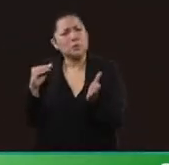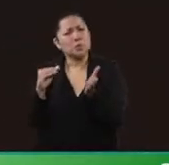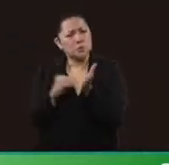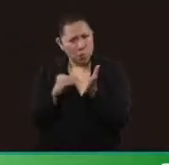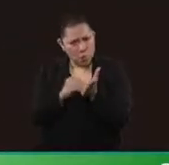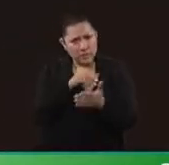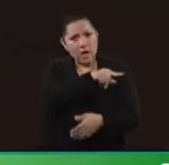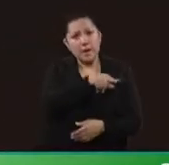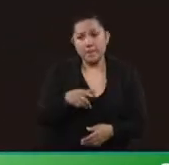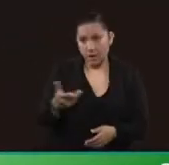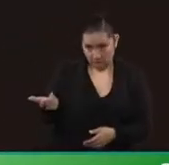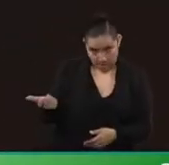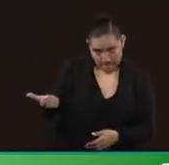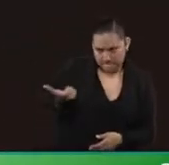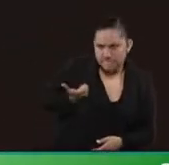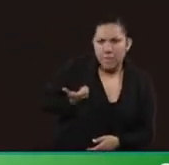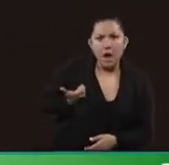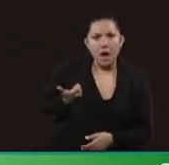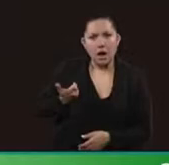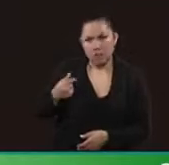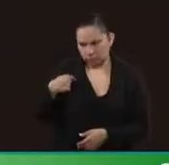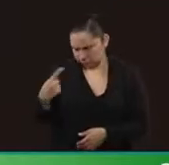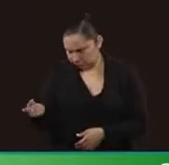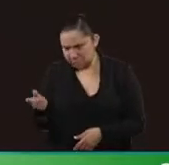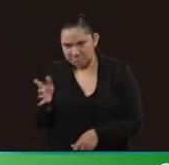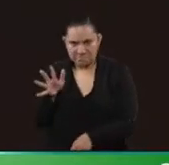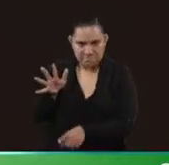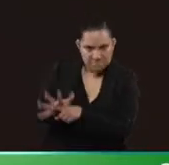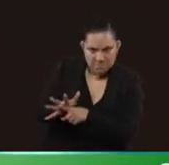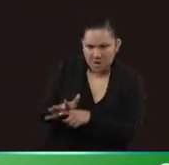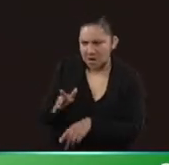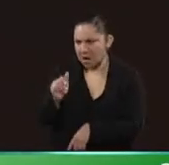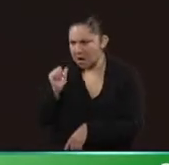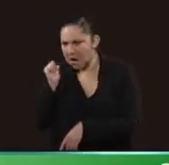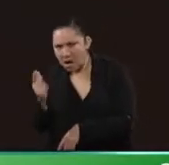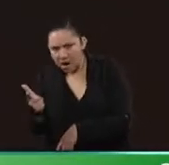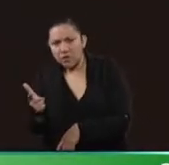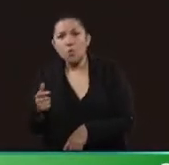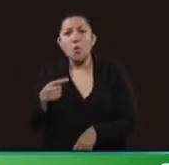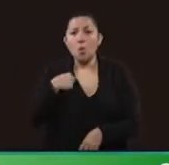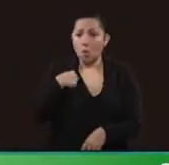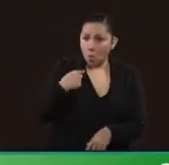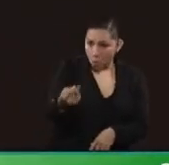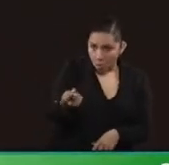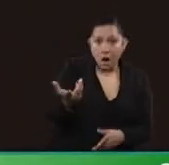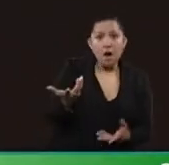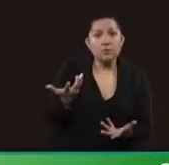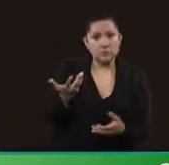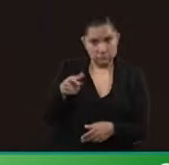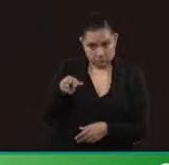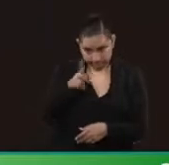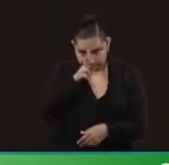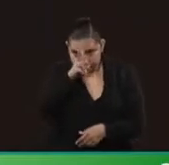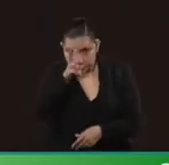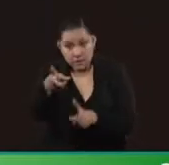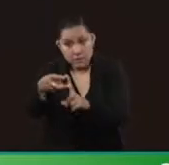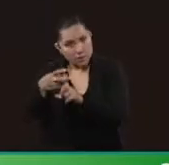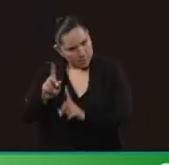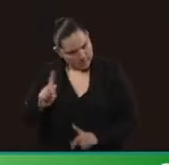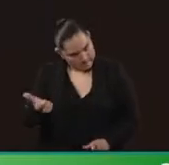piso y un tercio del país continuará en manos de la delincuencia con graves